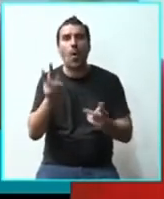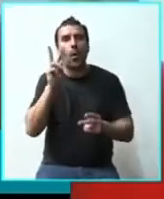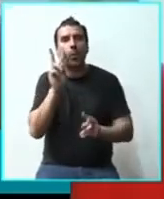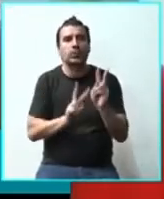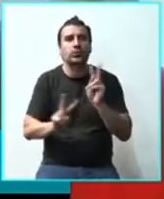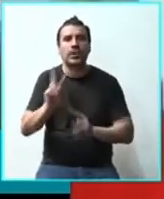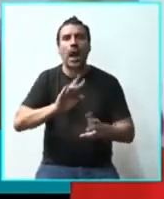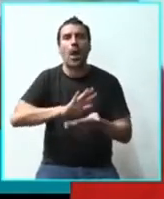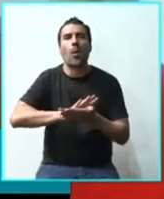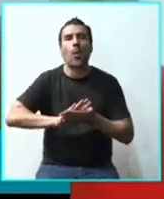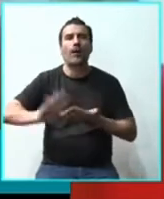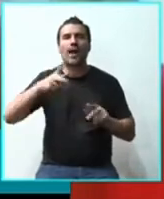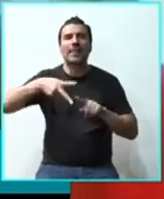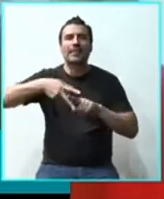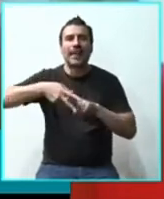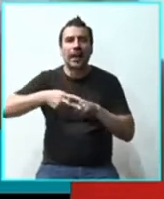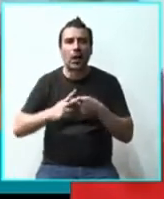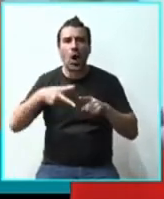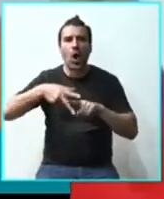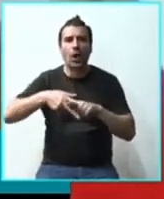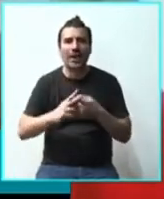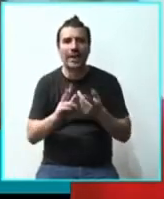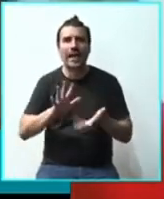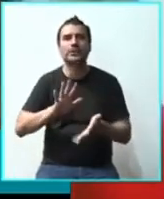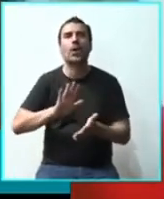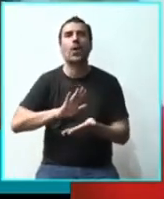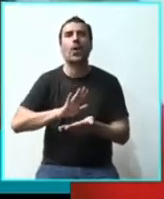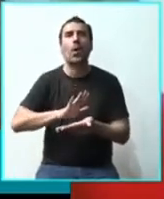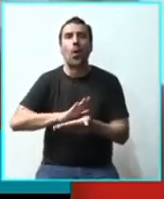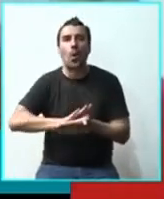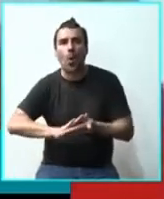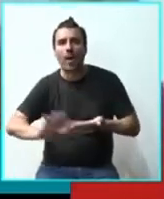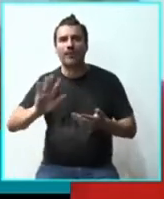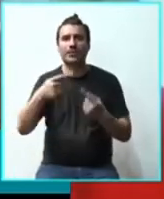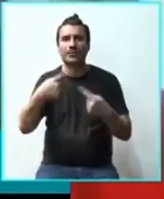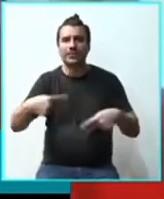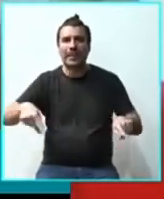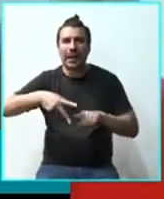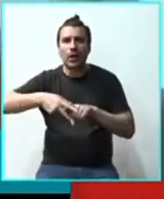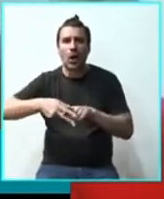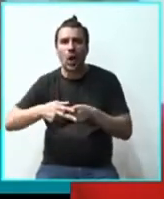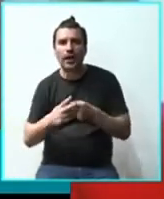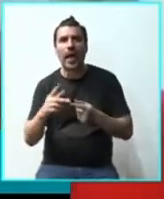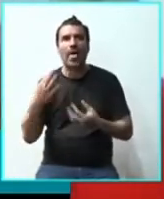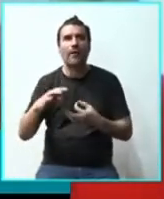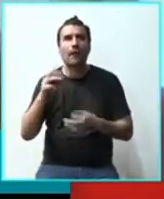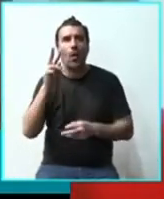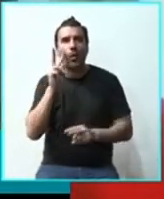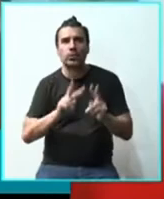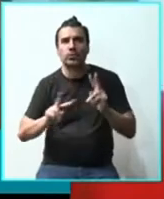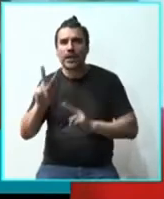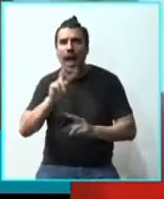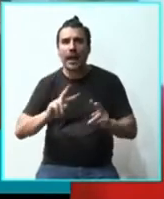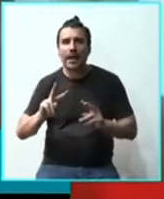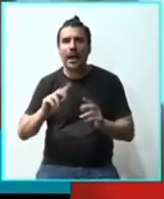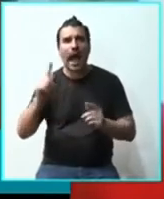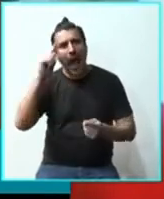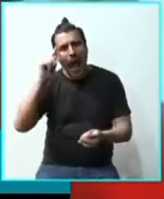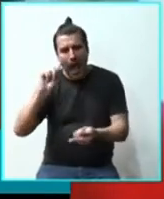tecnologías hay que poderlas aplicar con ese sentido de equilibrio y con los consensos democráticos que hay que